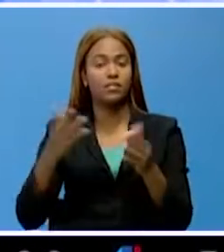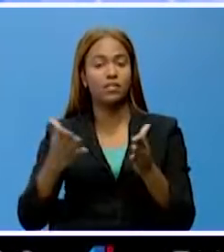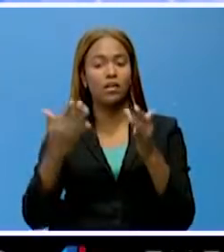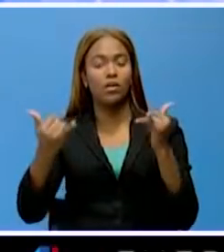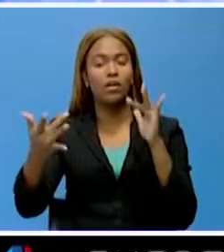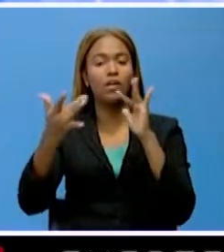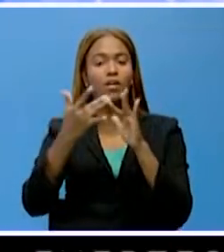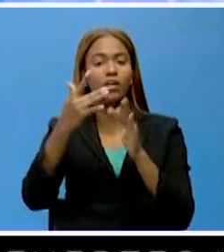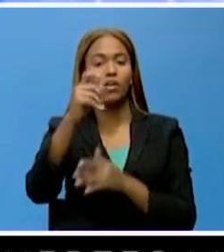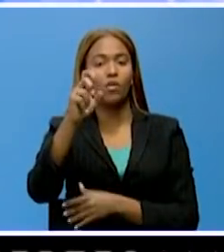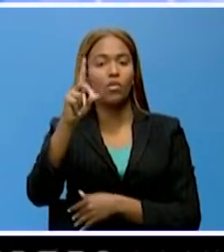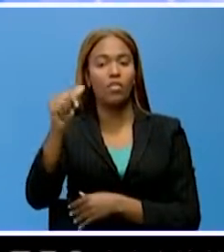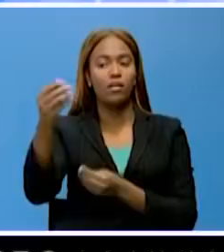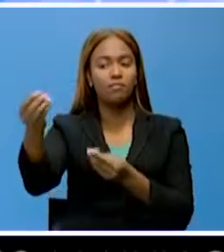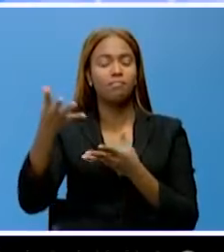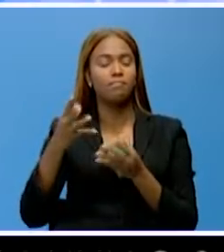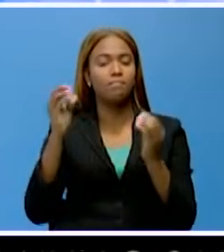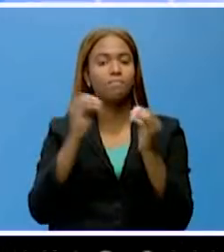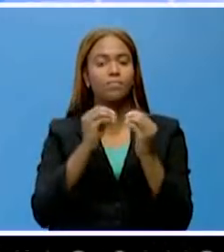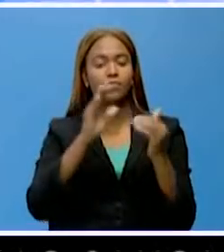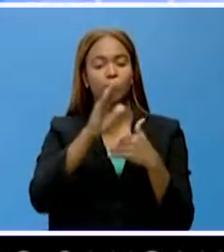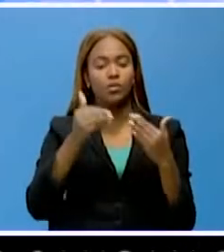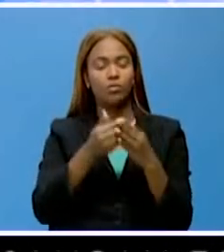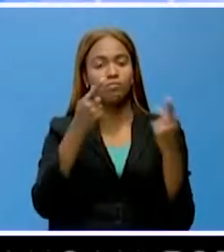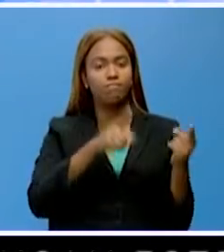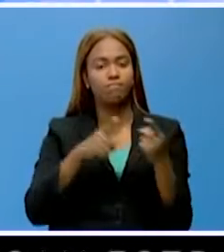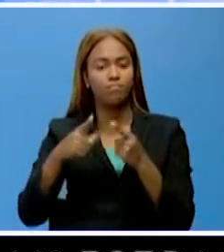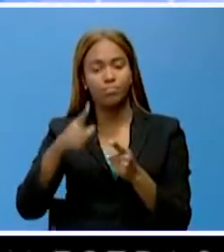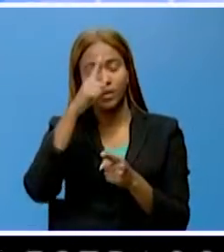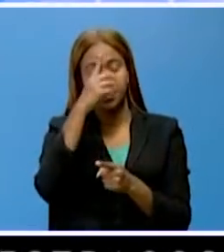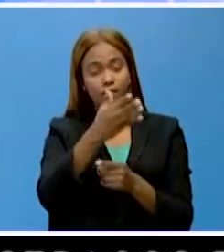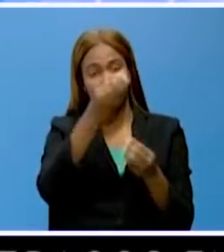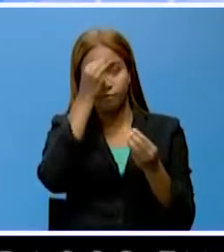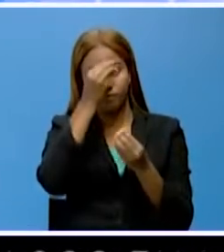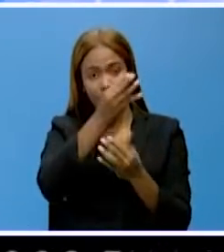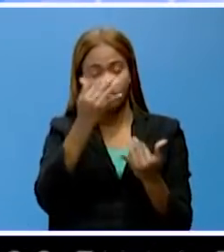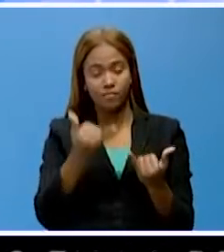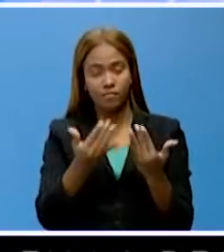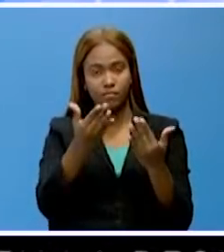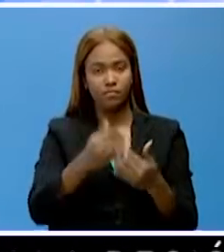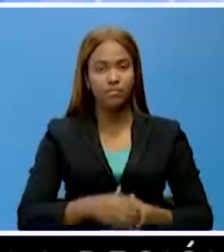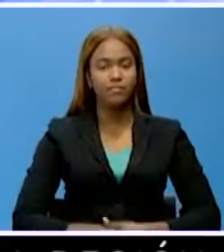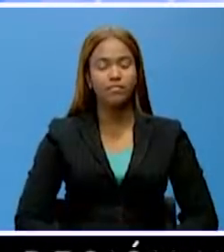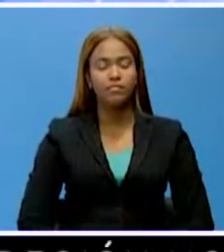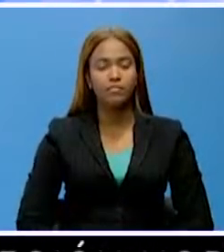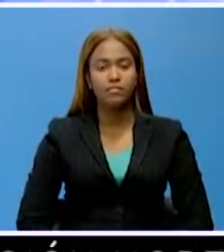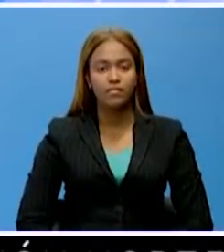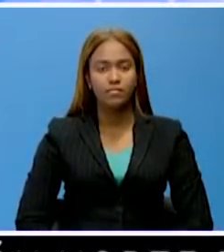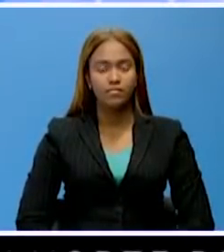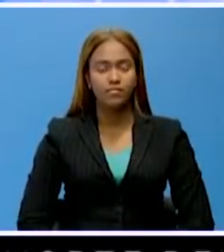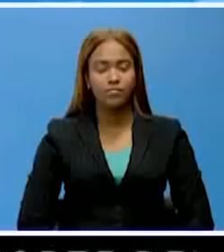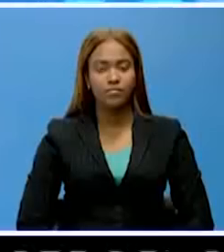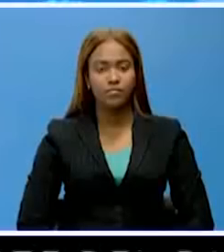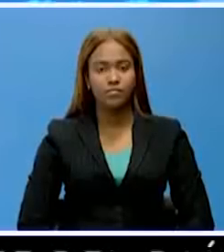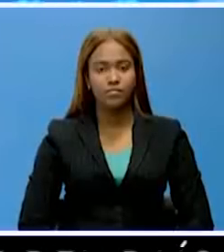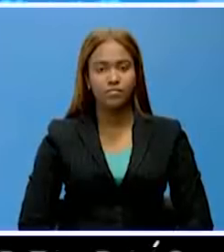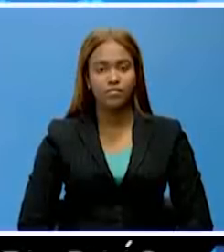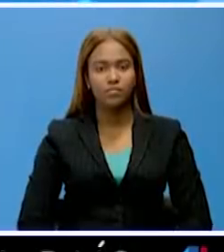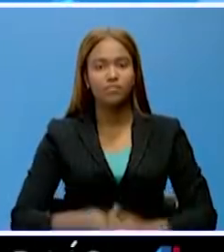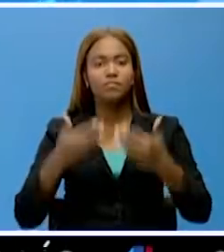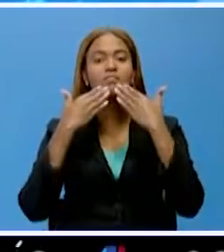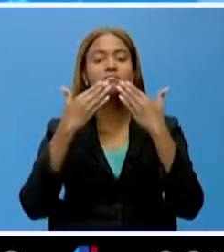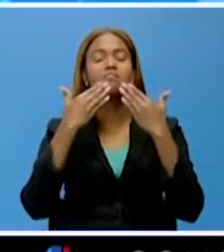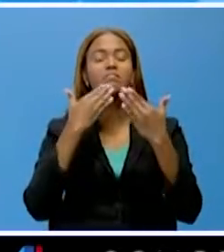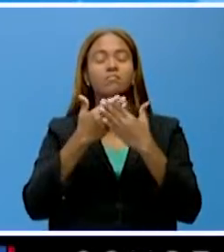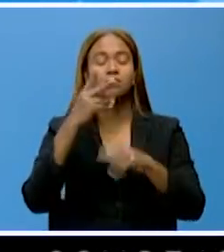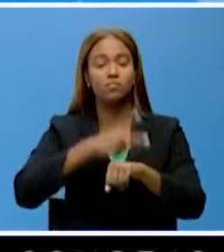con Gioconda Paulino, quien está en directo con todos los detalles de esta información. Gioconda, buenas tardes. Gracias,